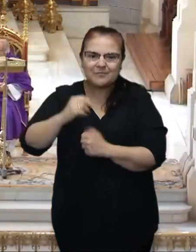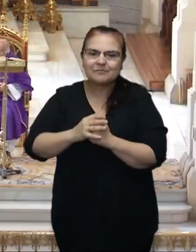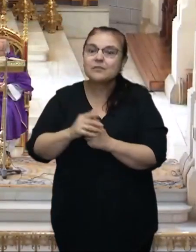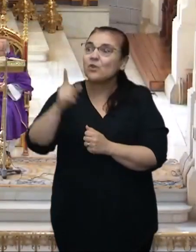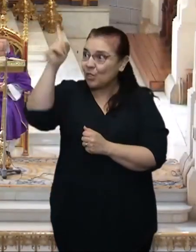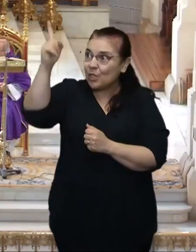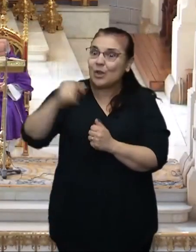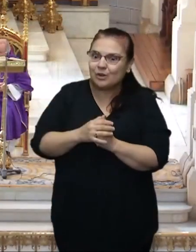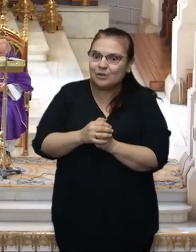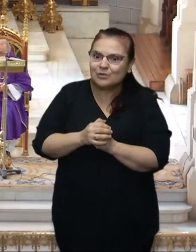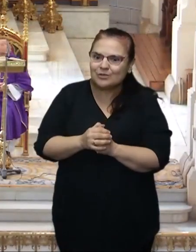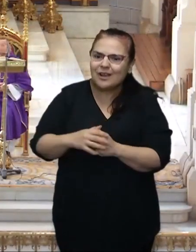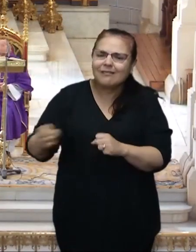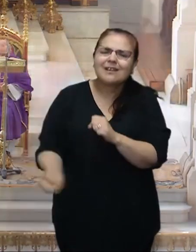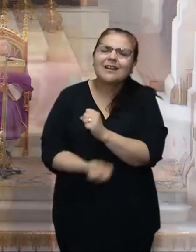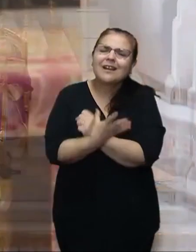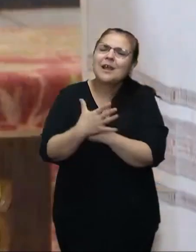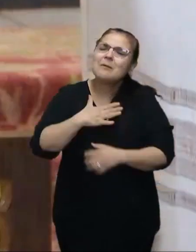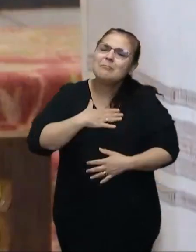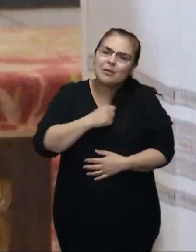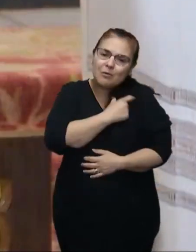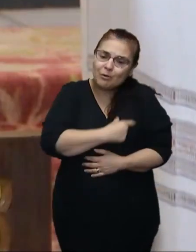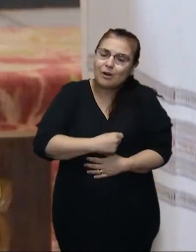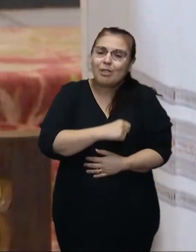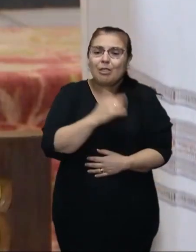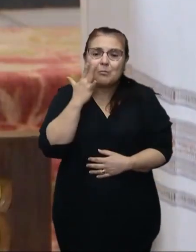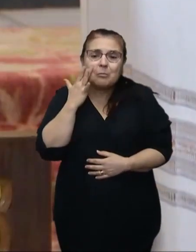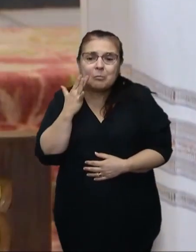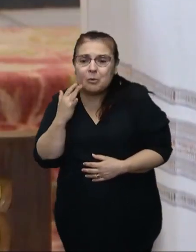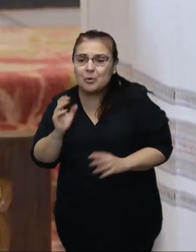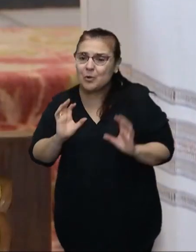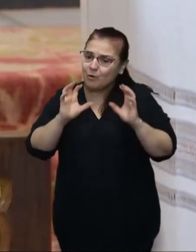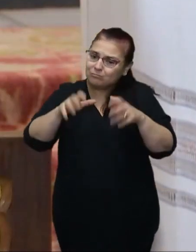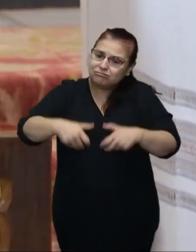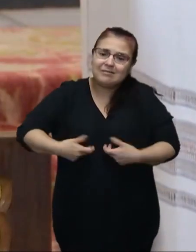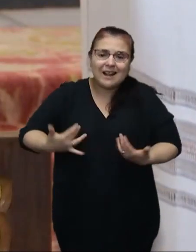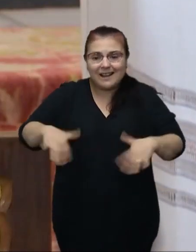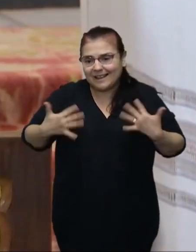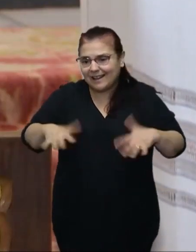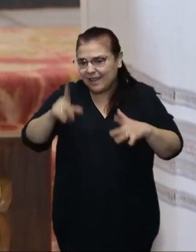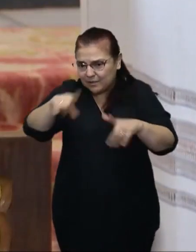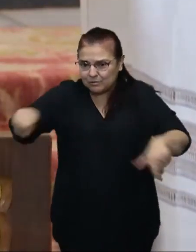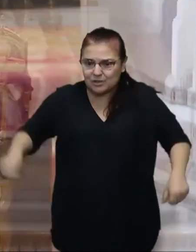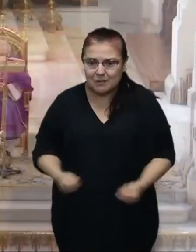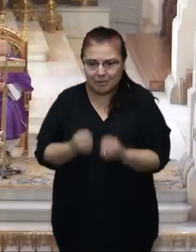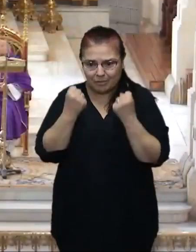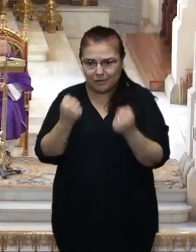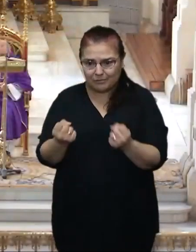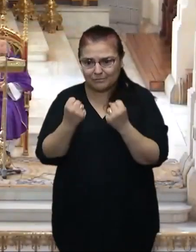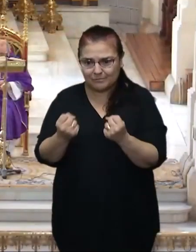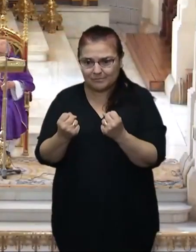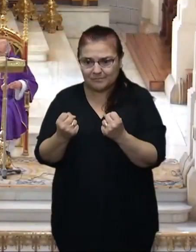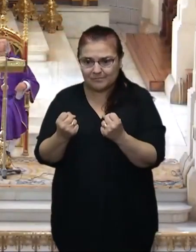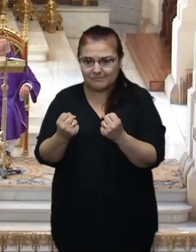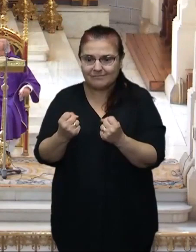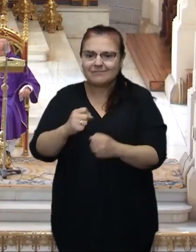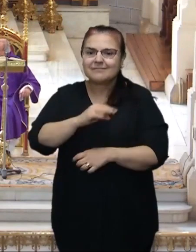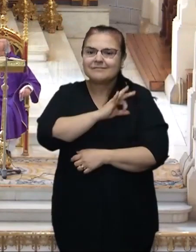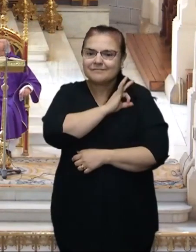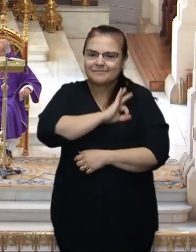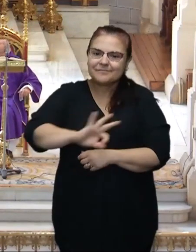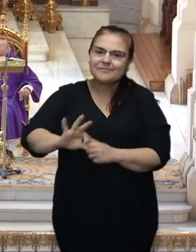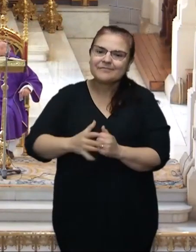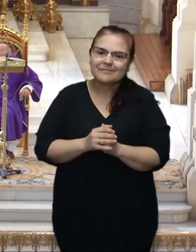Oh Dios, crea en mí un corazón puro y devuélveme la alegría de tu salvación. El Señor